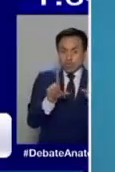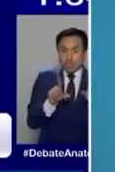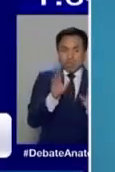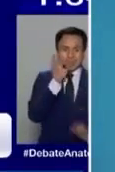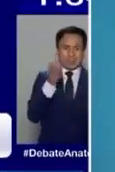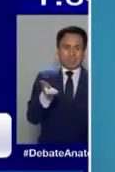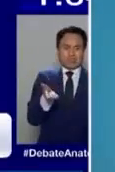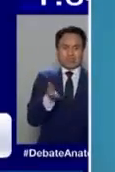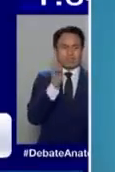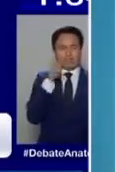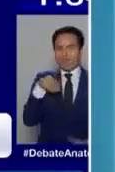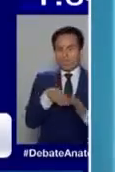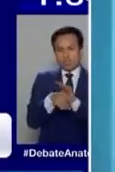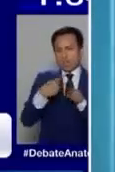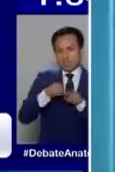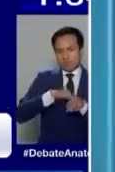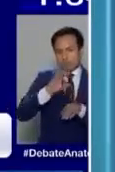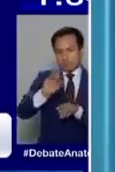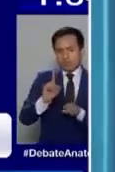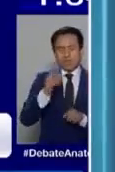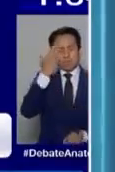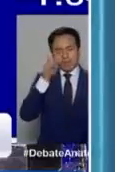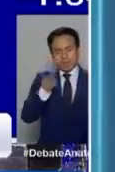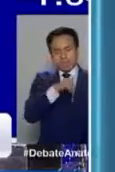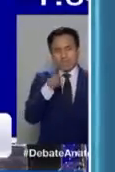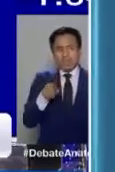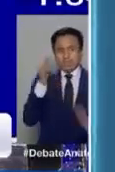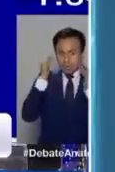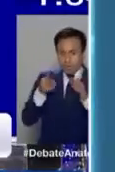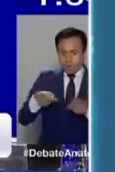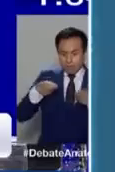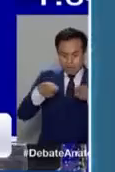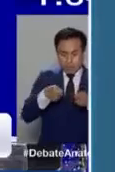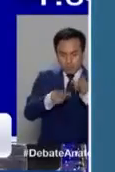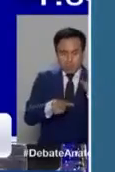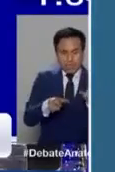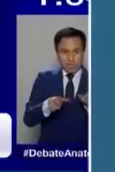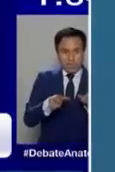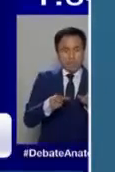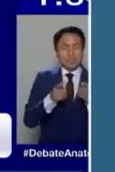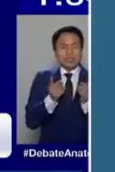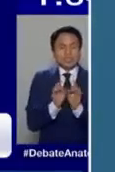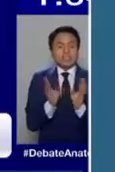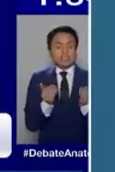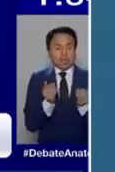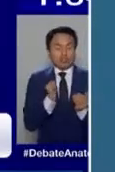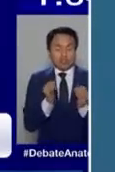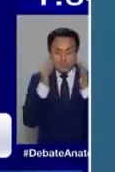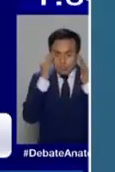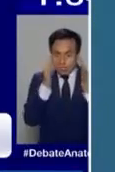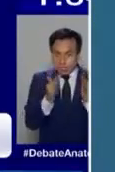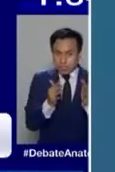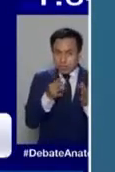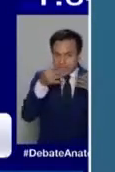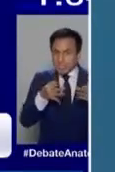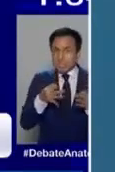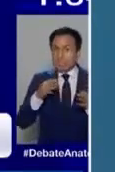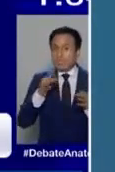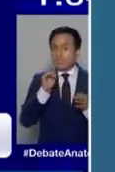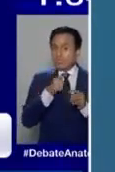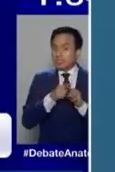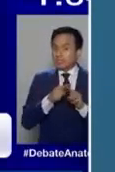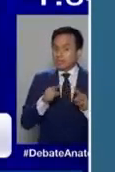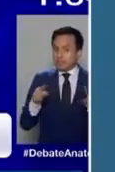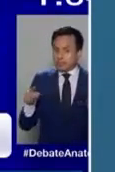esta elección que es tan competitiva y tan incierta. Pero creo que hay un punto muy sólido que ustedes mencionaron, que